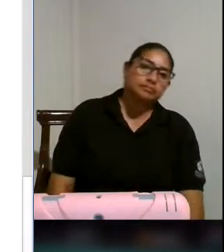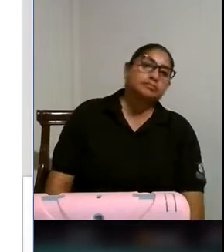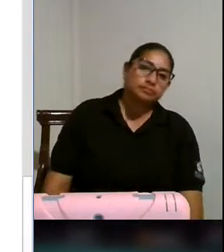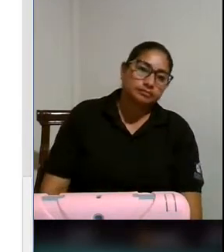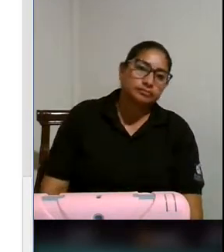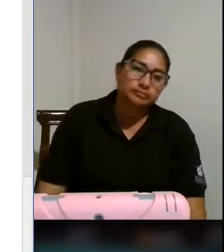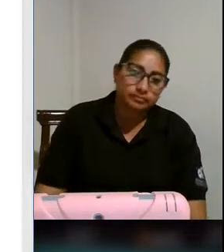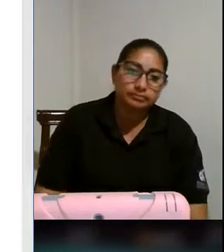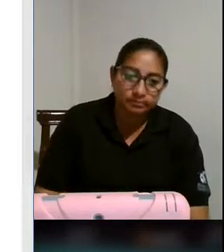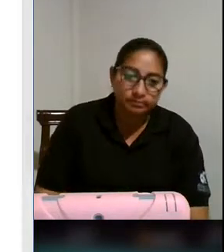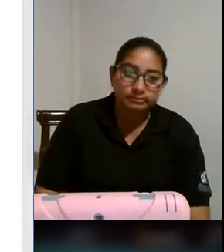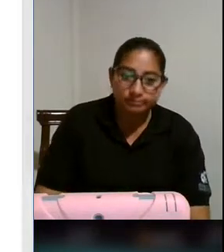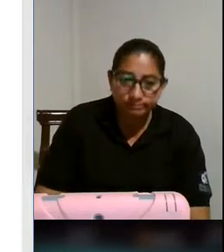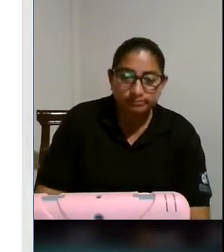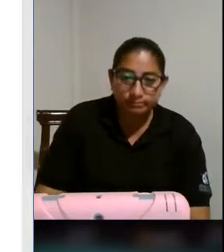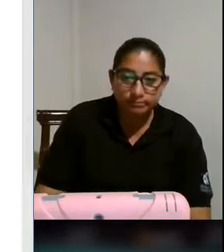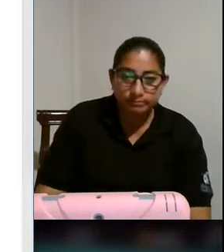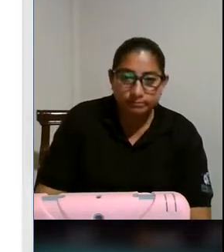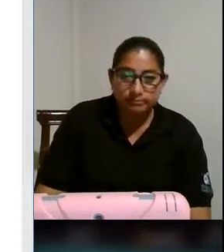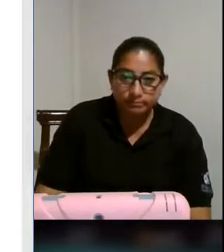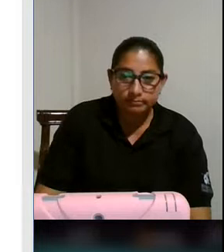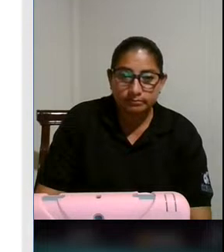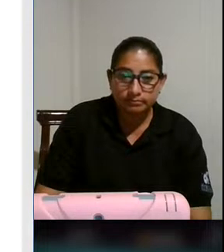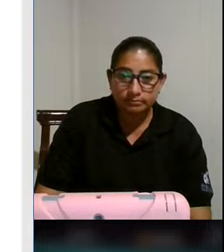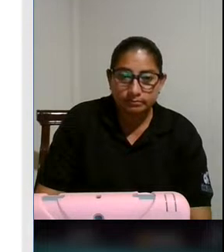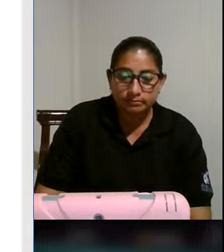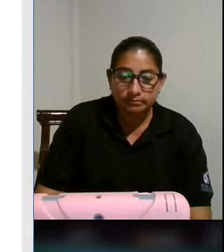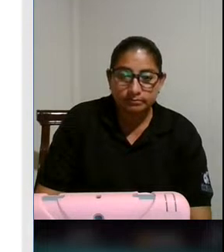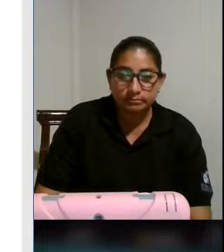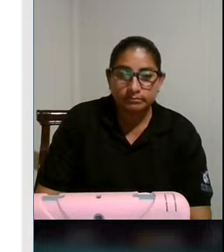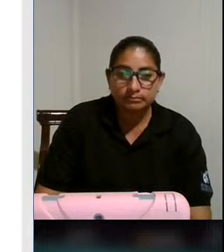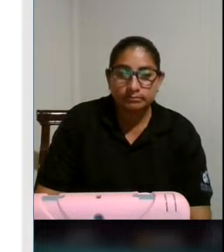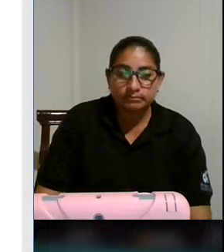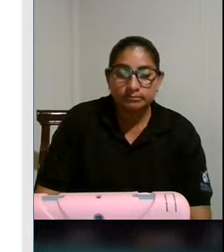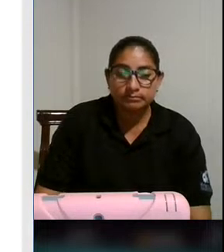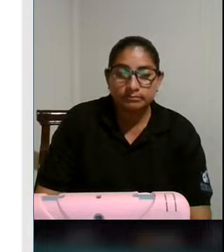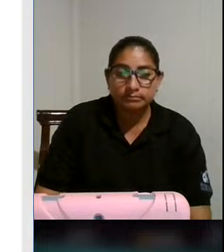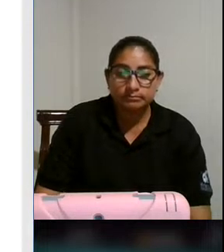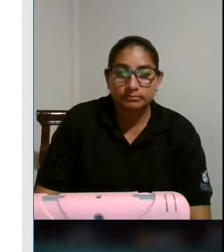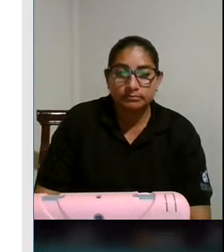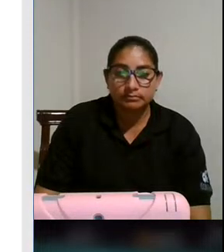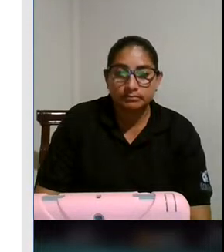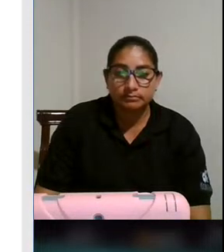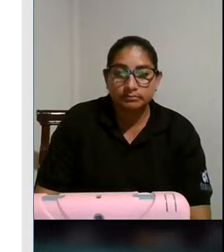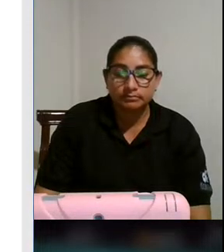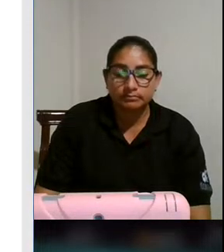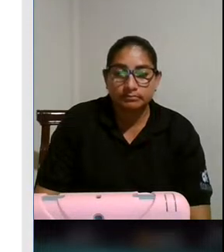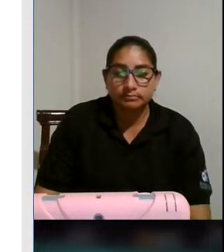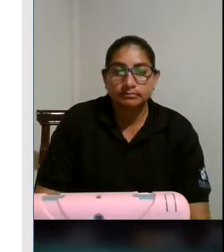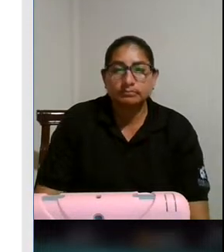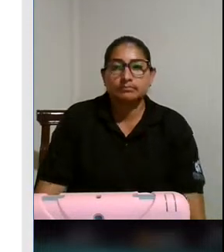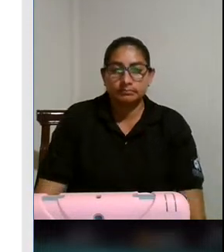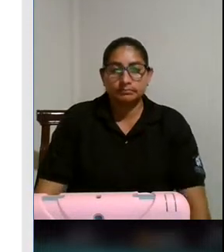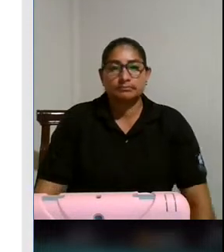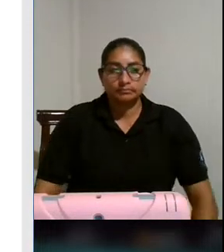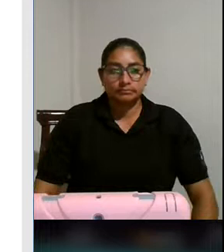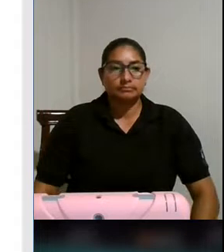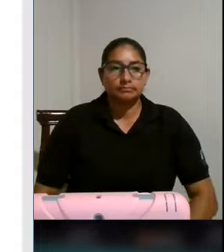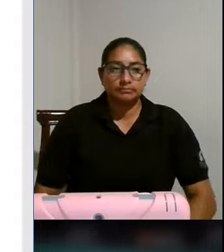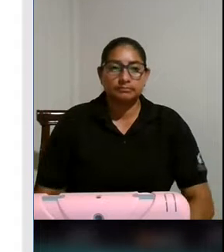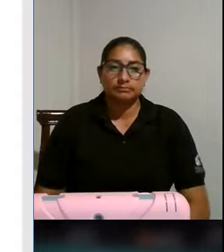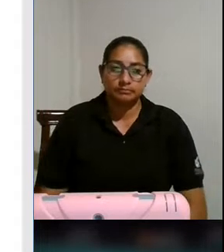Correcto. Es que él no hizo un paso ahí, digamos, lo que hizo es, como ya está tan avanzado esto, lo que hizo fue hacerlo rápido, digamos, no